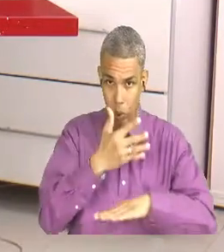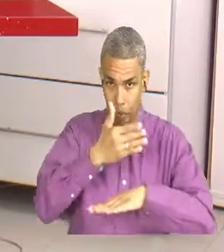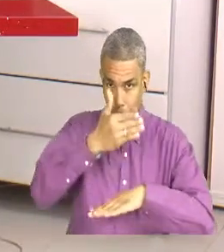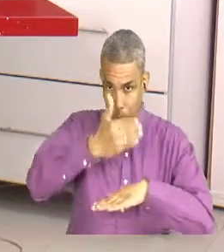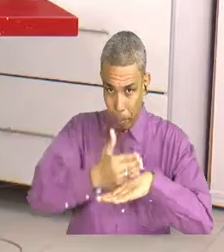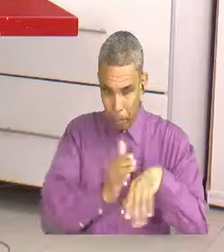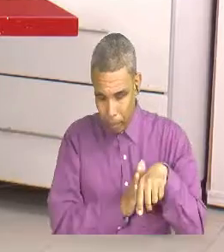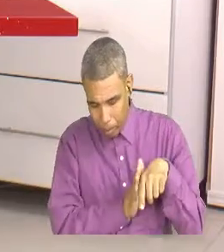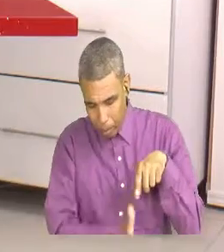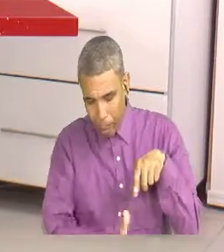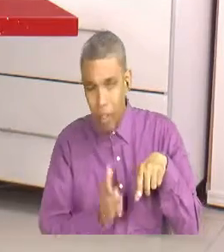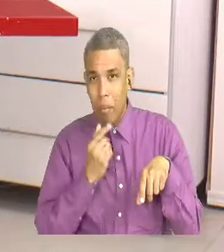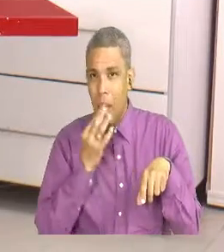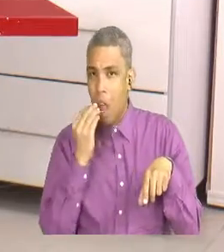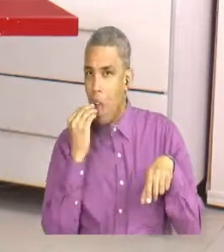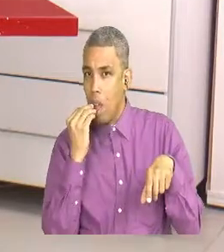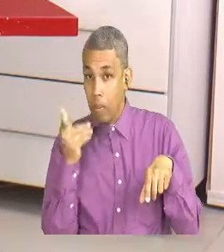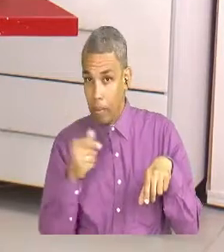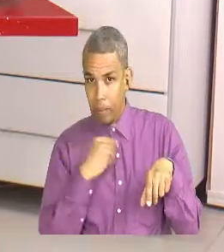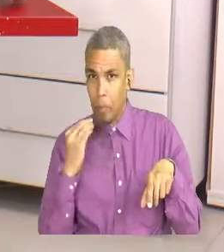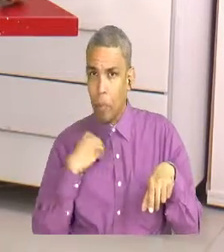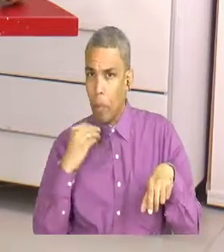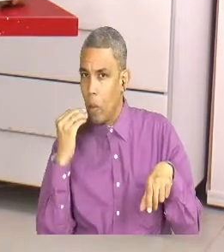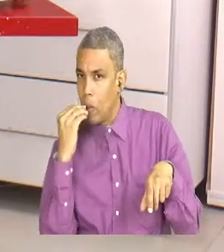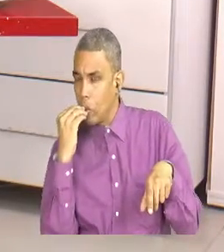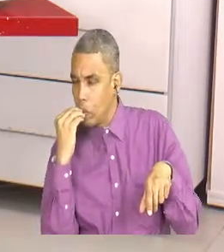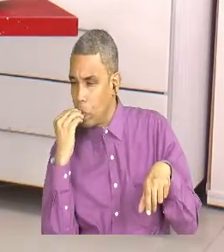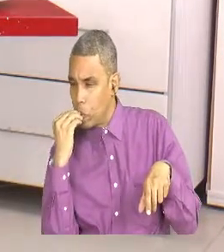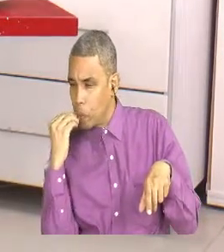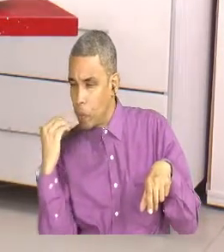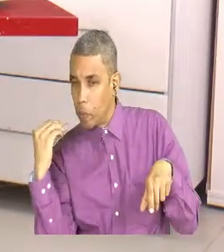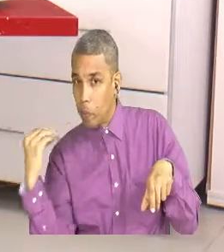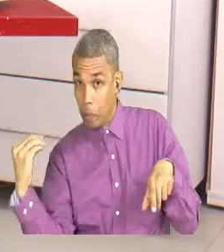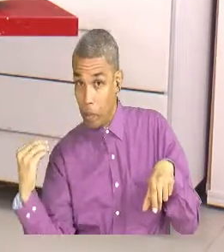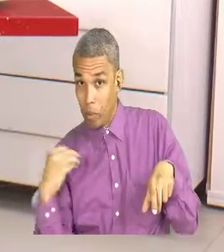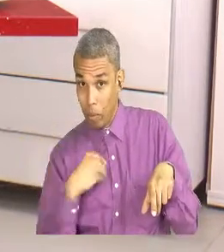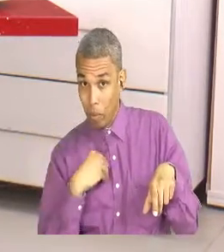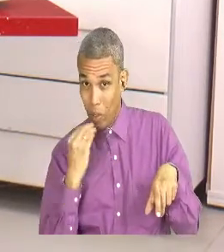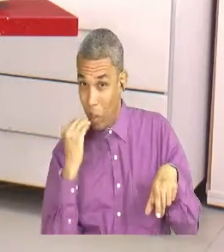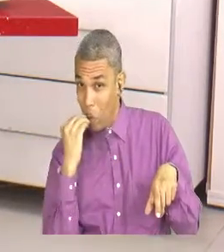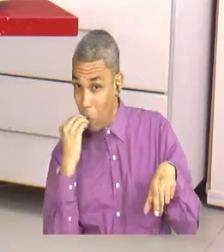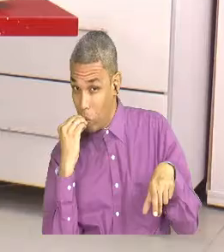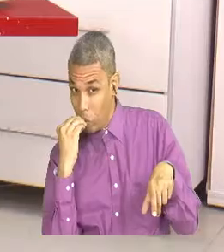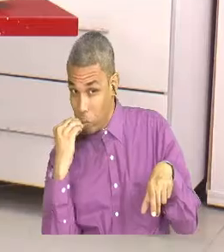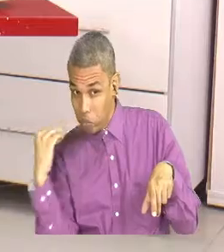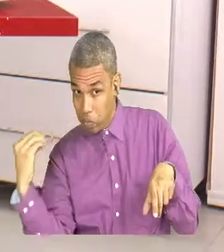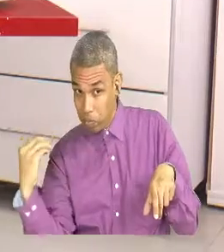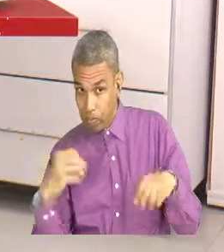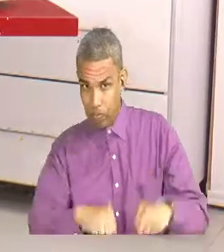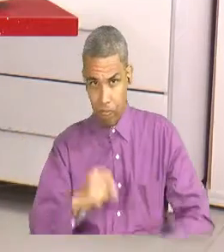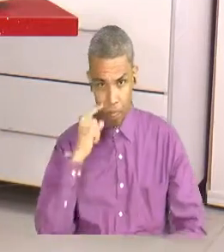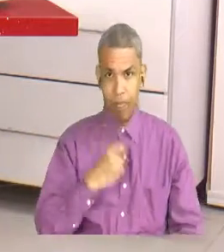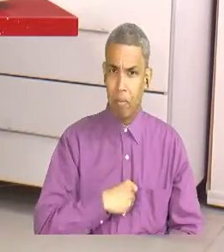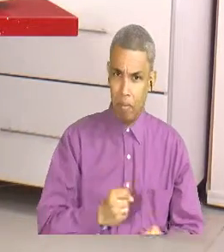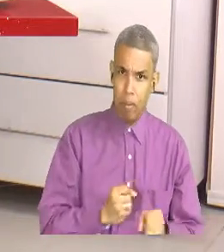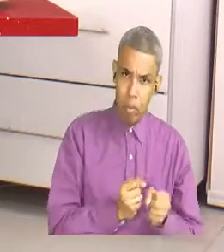perfecto, entonces vamos a... Vamos a correr por acá, la pechuguita la dejamos ahí hasta el final para